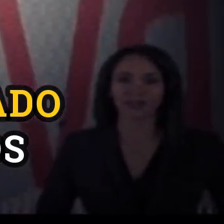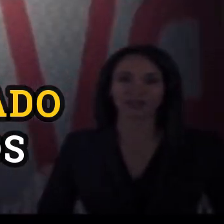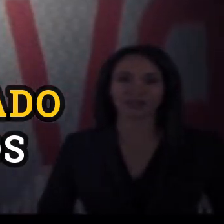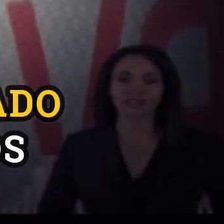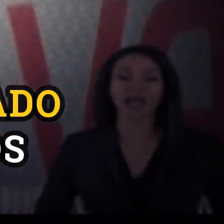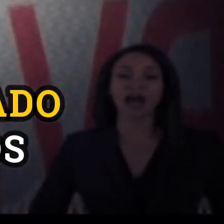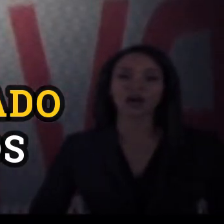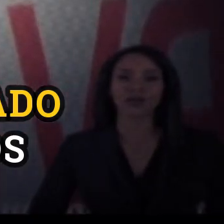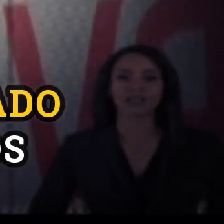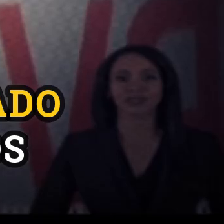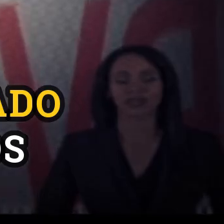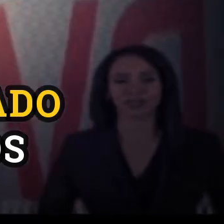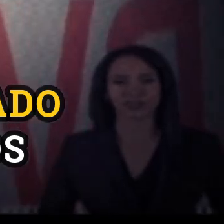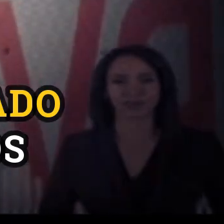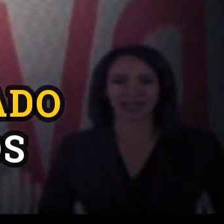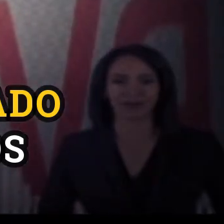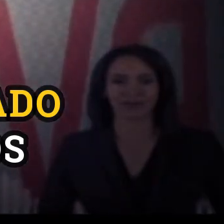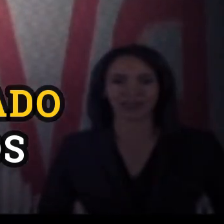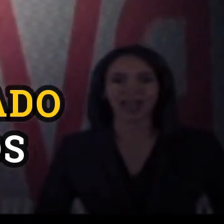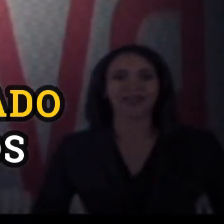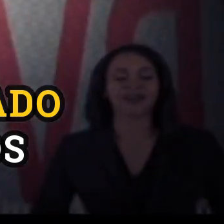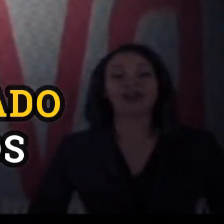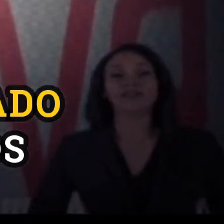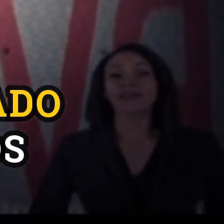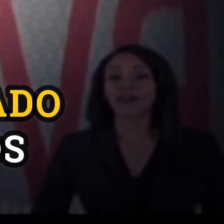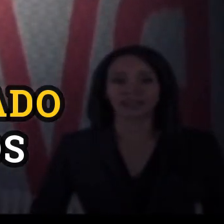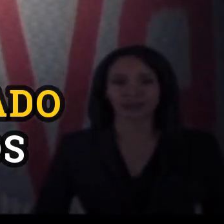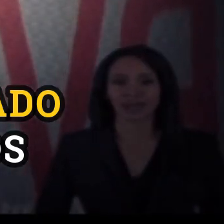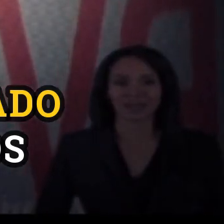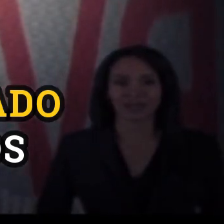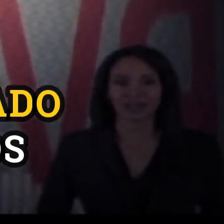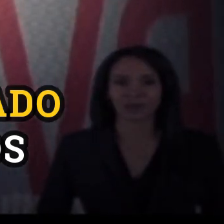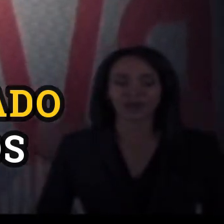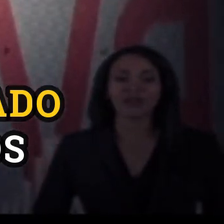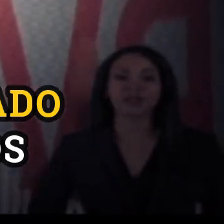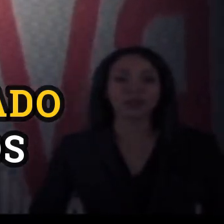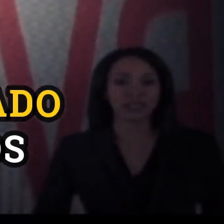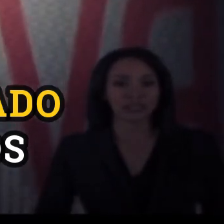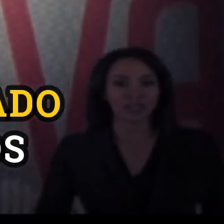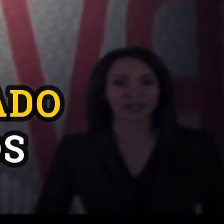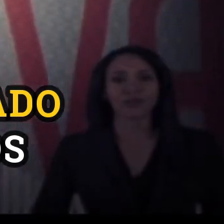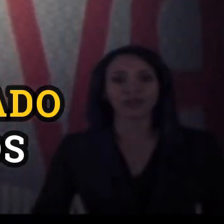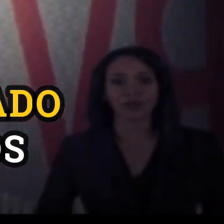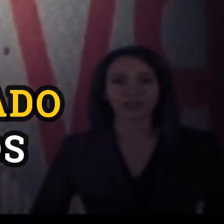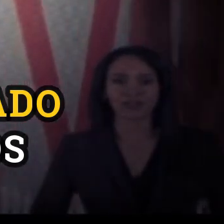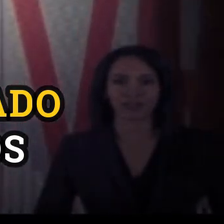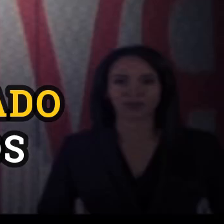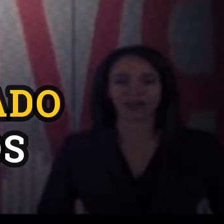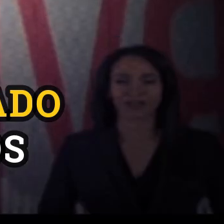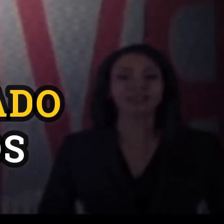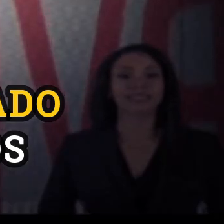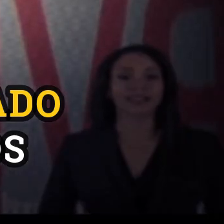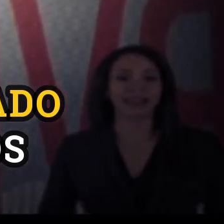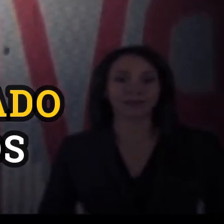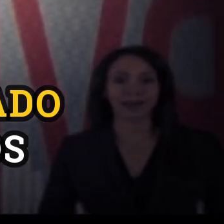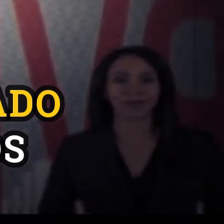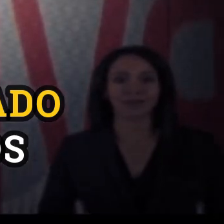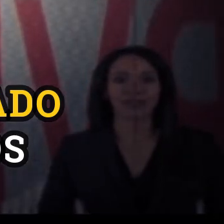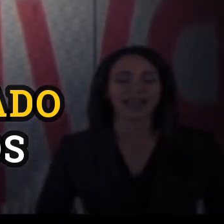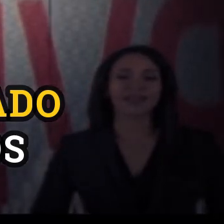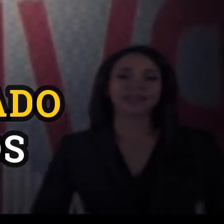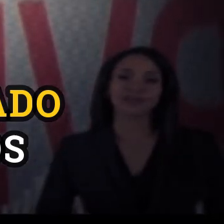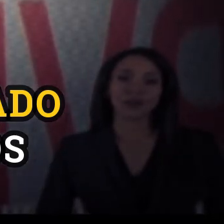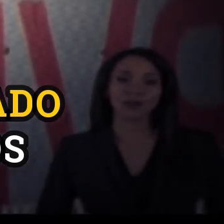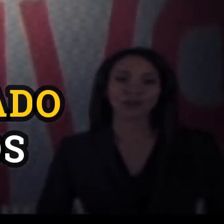trabajador trabajador podemos acudir al seguro social o bien también hay Seguros privados que lo atiende como todas las empresas para